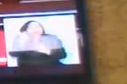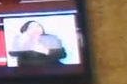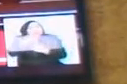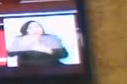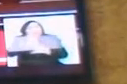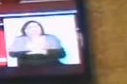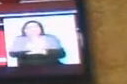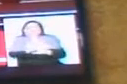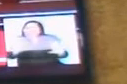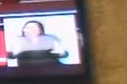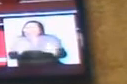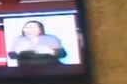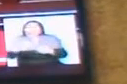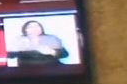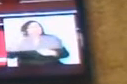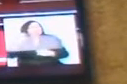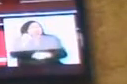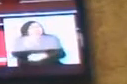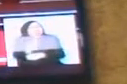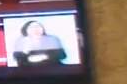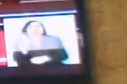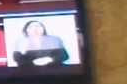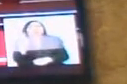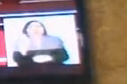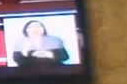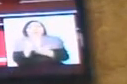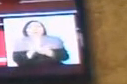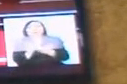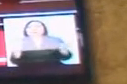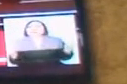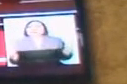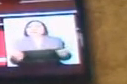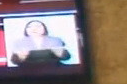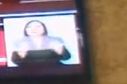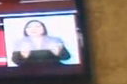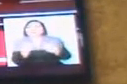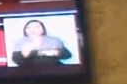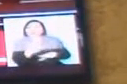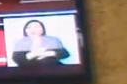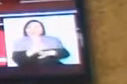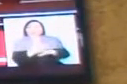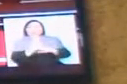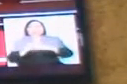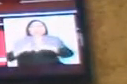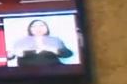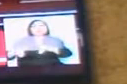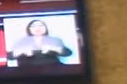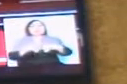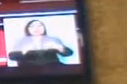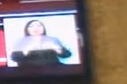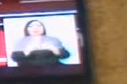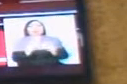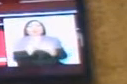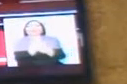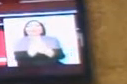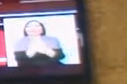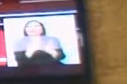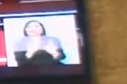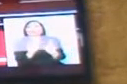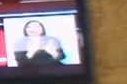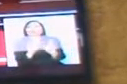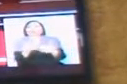sin distingo alguno contra la corrupción e impulsar el desarrollo equitativo, democrático